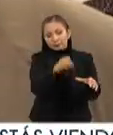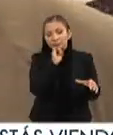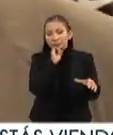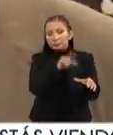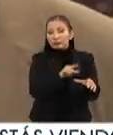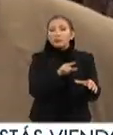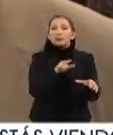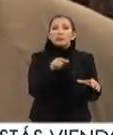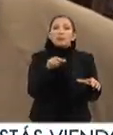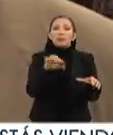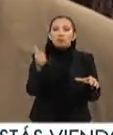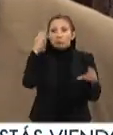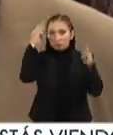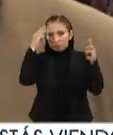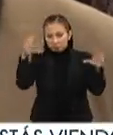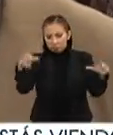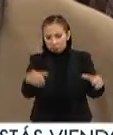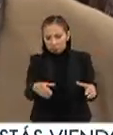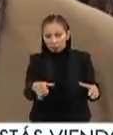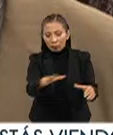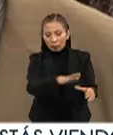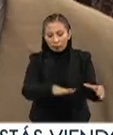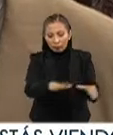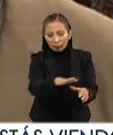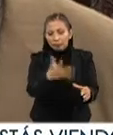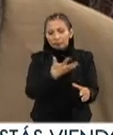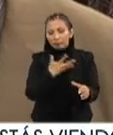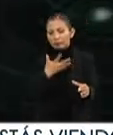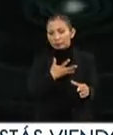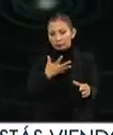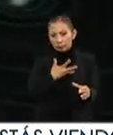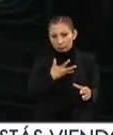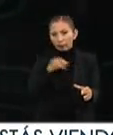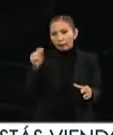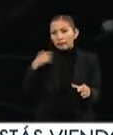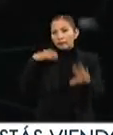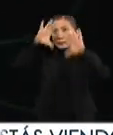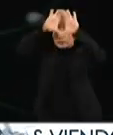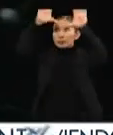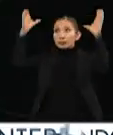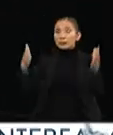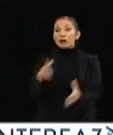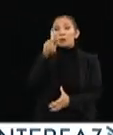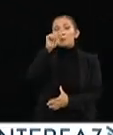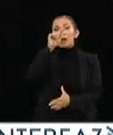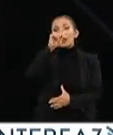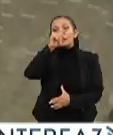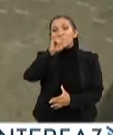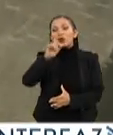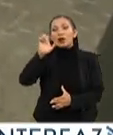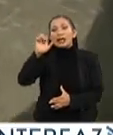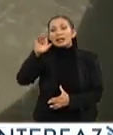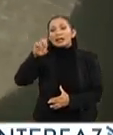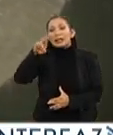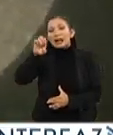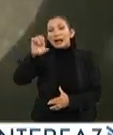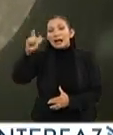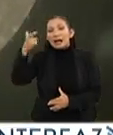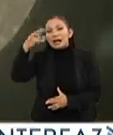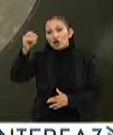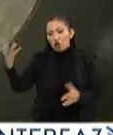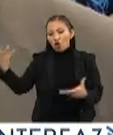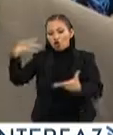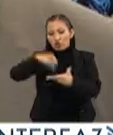del museo, contamos con el planetario Luis Enrique Erro, que después se